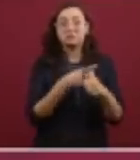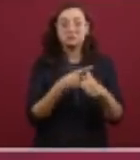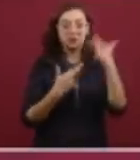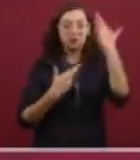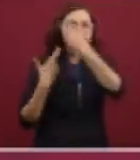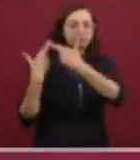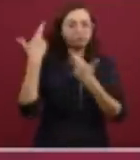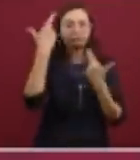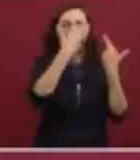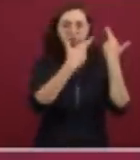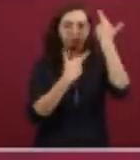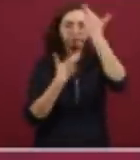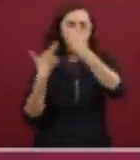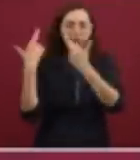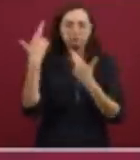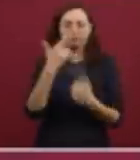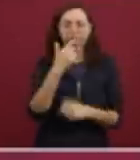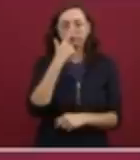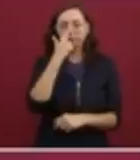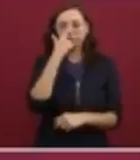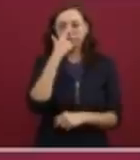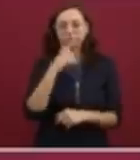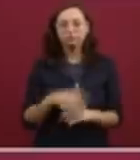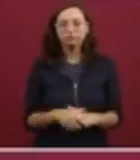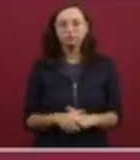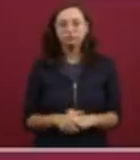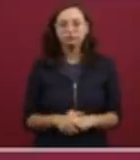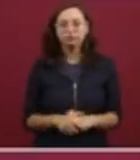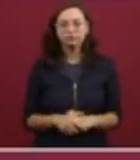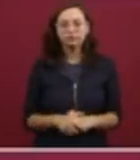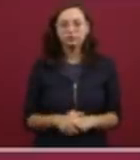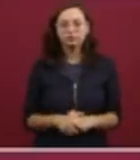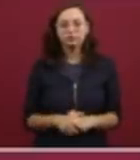planta ya